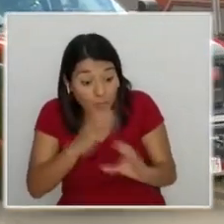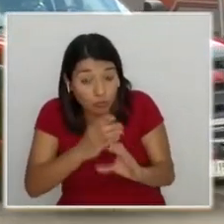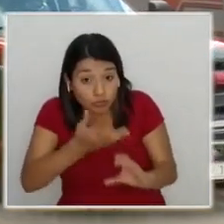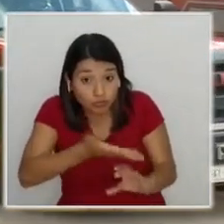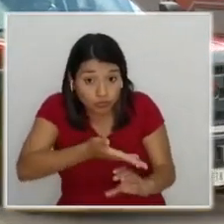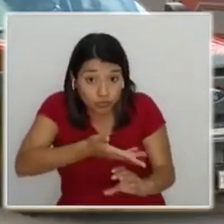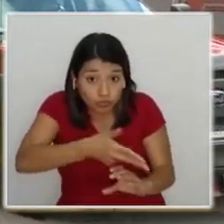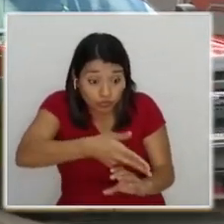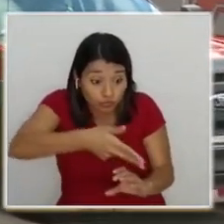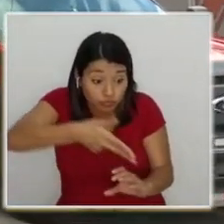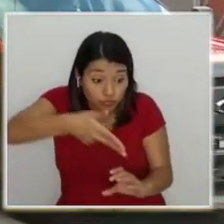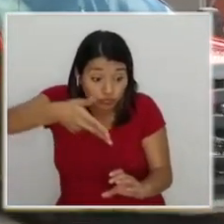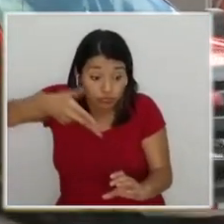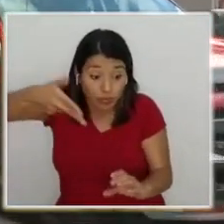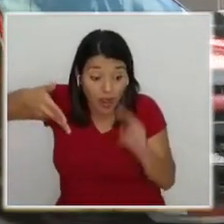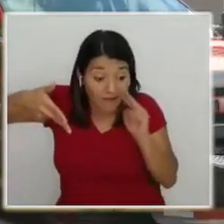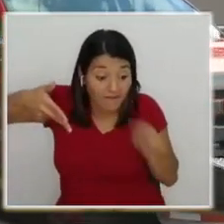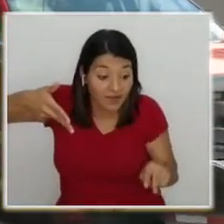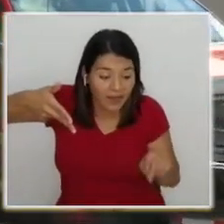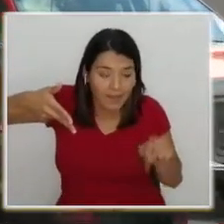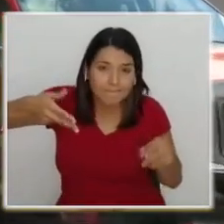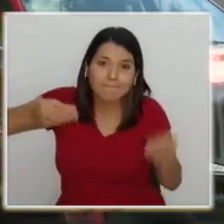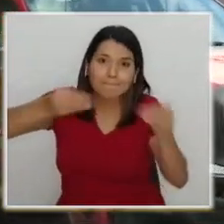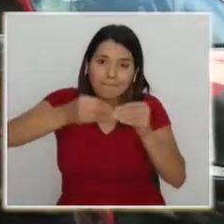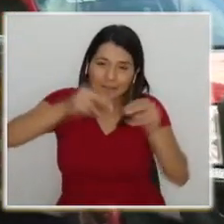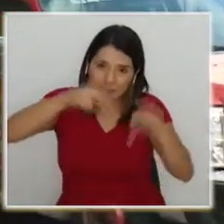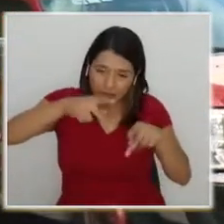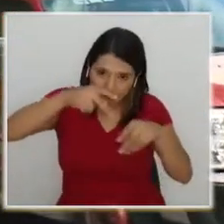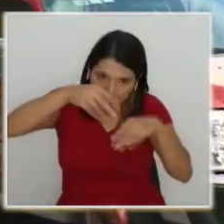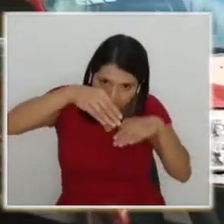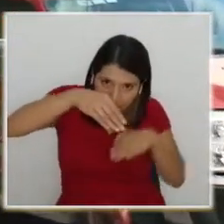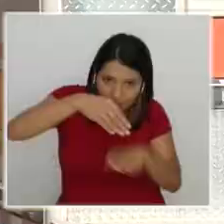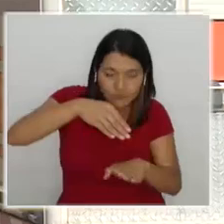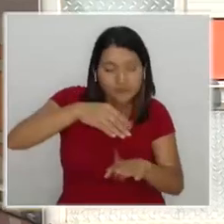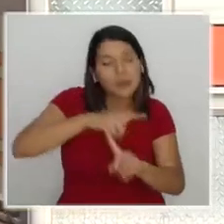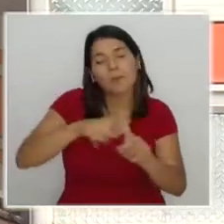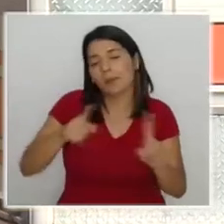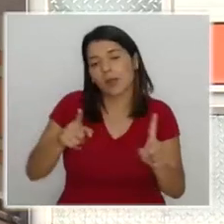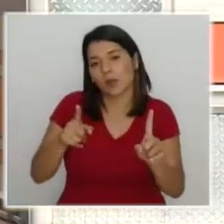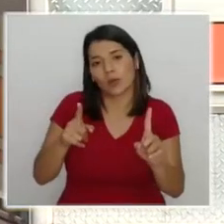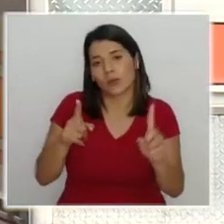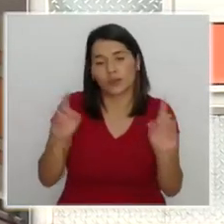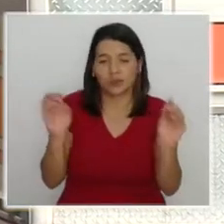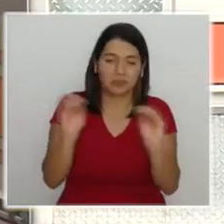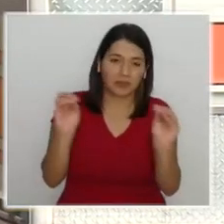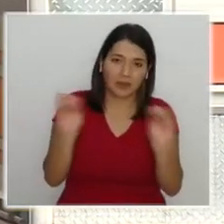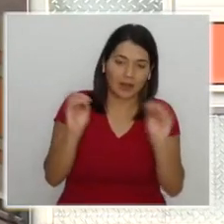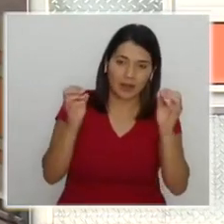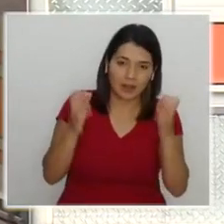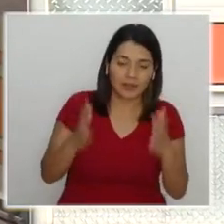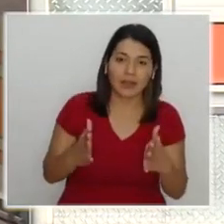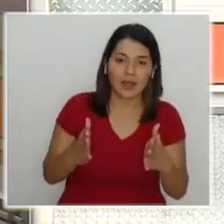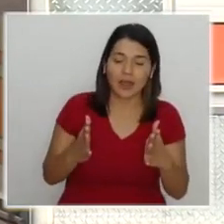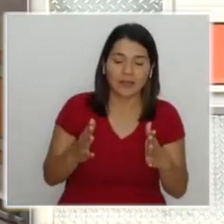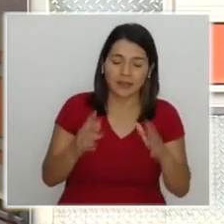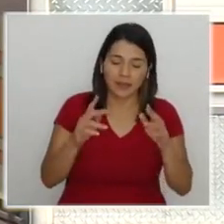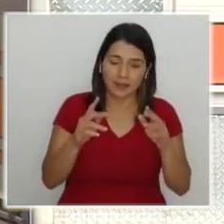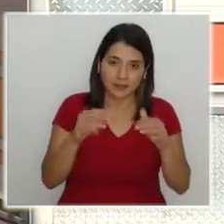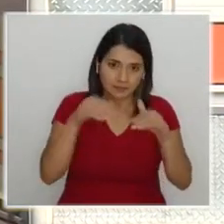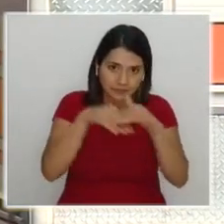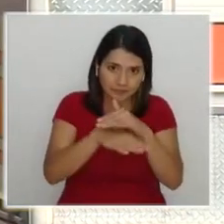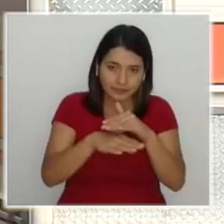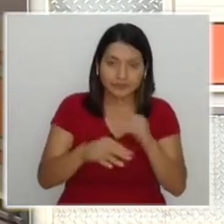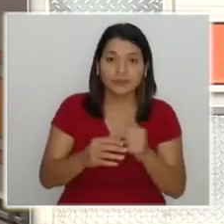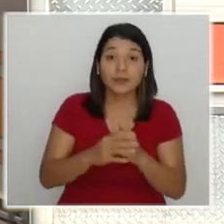había más personas o no. Y por dicha ya no habían más personas en el sitio. Pero la